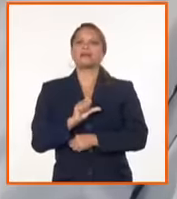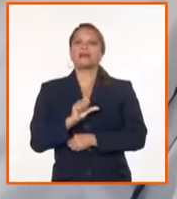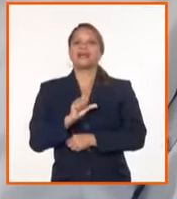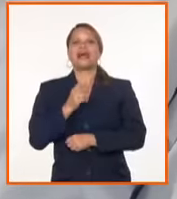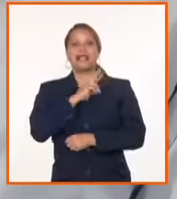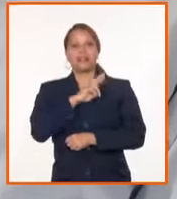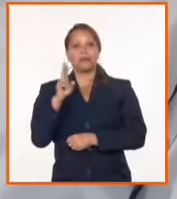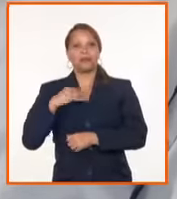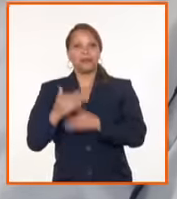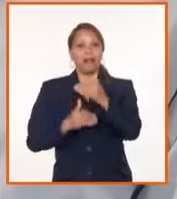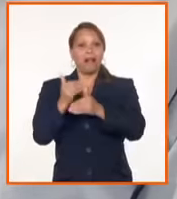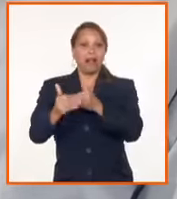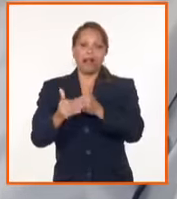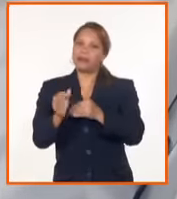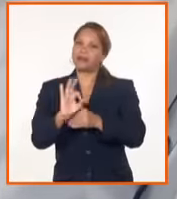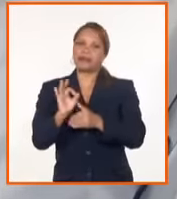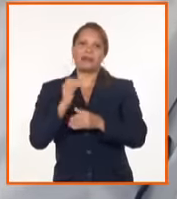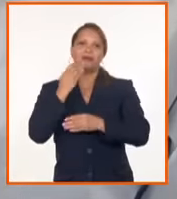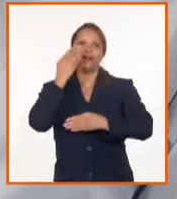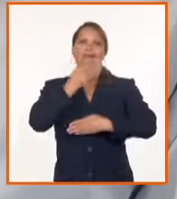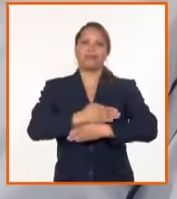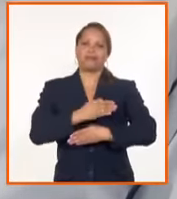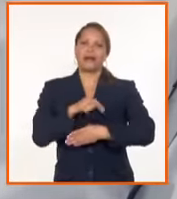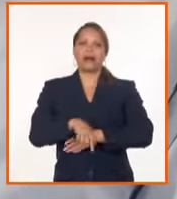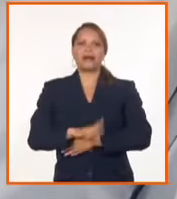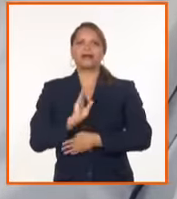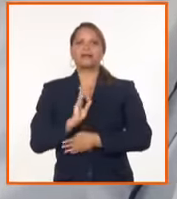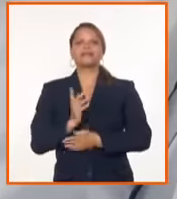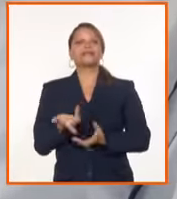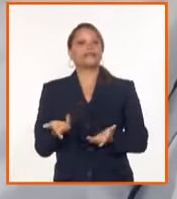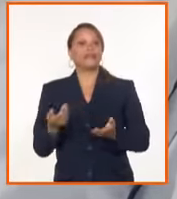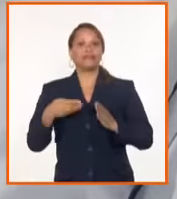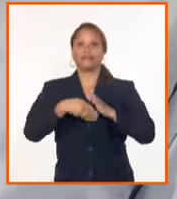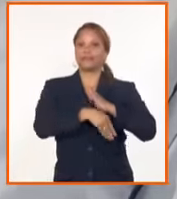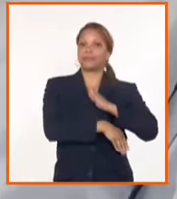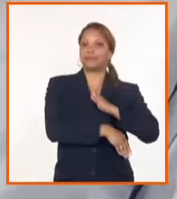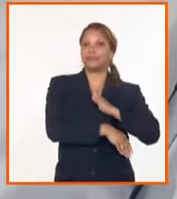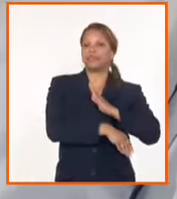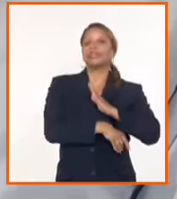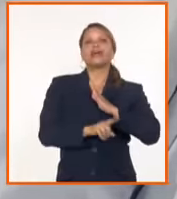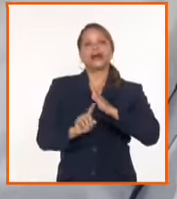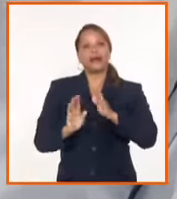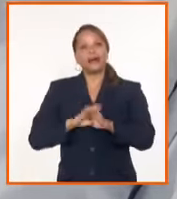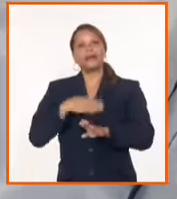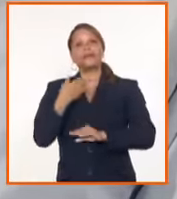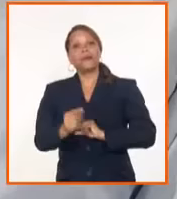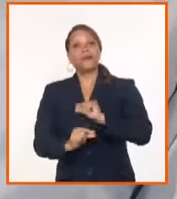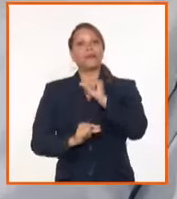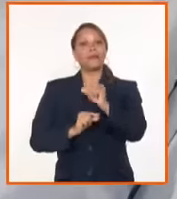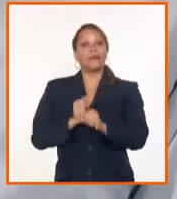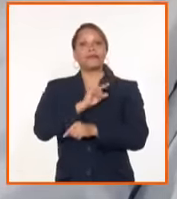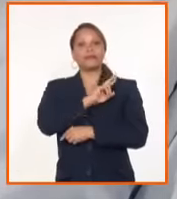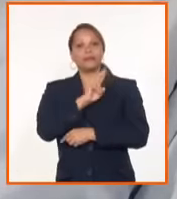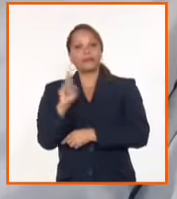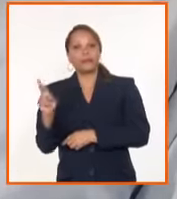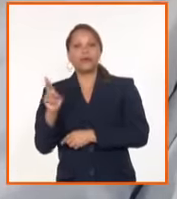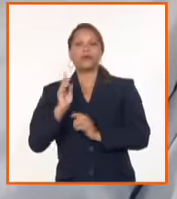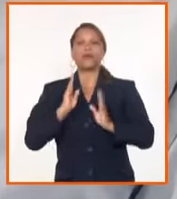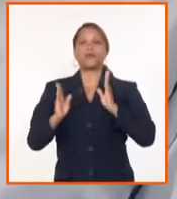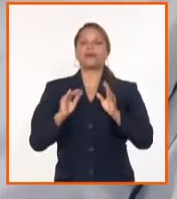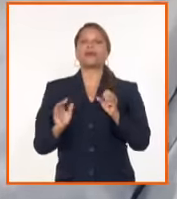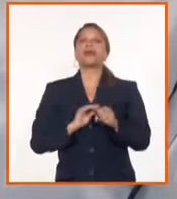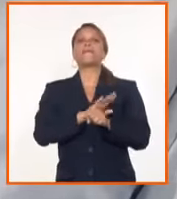llegado como ha llegado hasta nuestros días. Y después todo lo que ha ocurrido en el transcurso de la revolución, vivimos un periodo